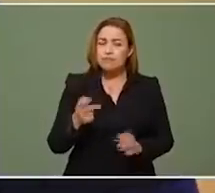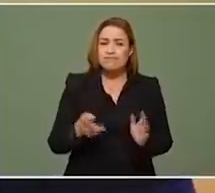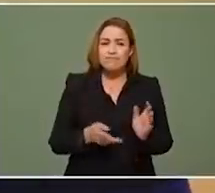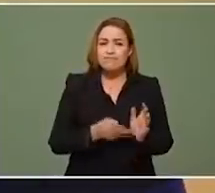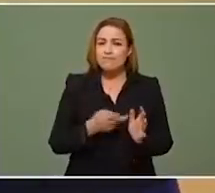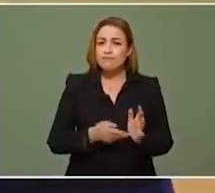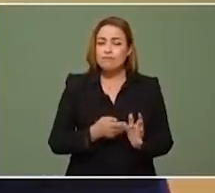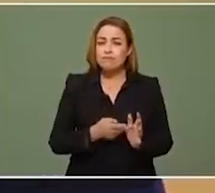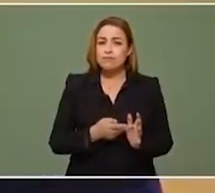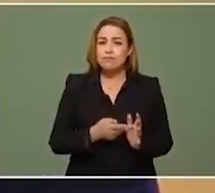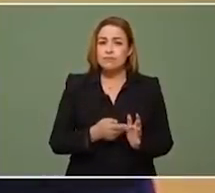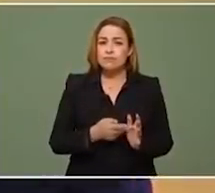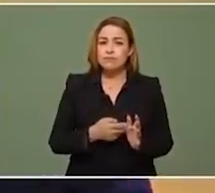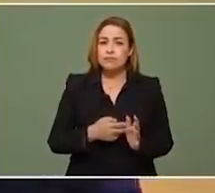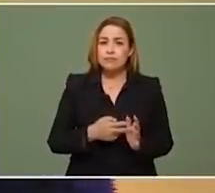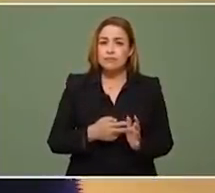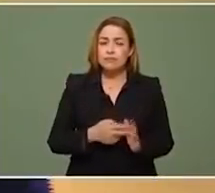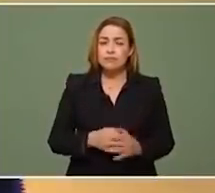sesionamos